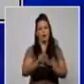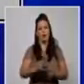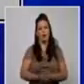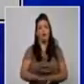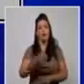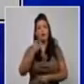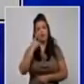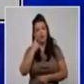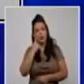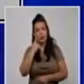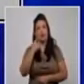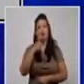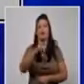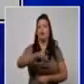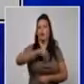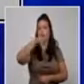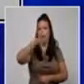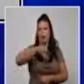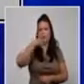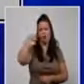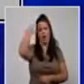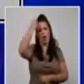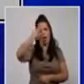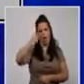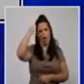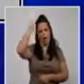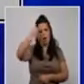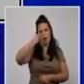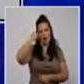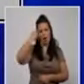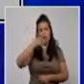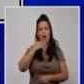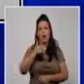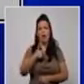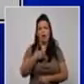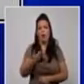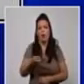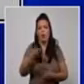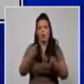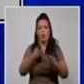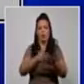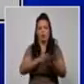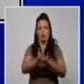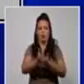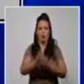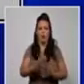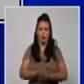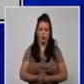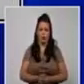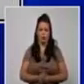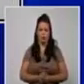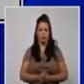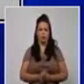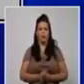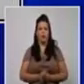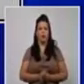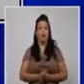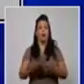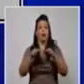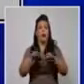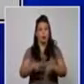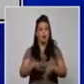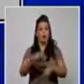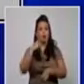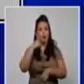análisis que ellos hacen logístico de cómo debe ser. Y en base a este modelo logístico, pronostica una incidencia mucho